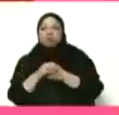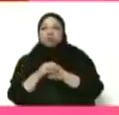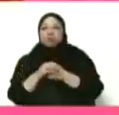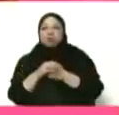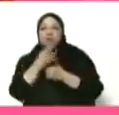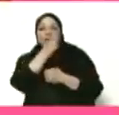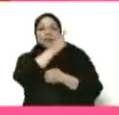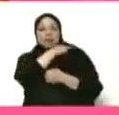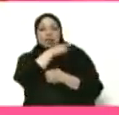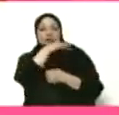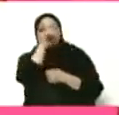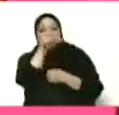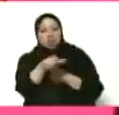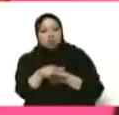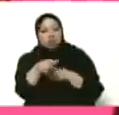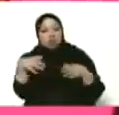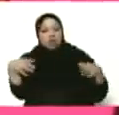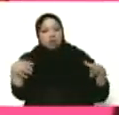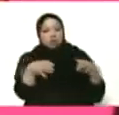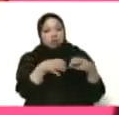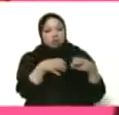Dirección colectiva.